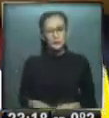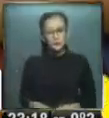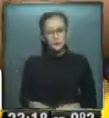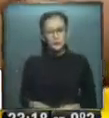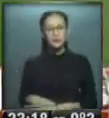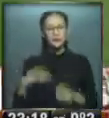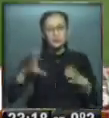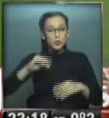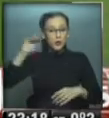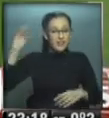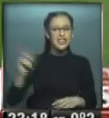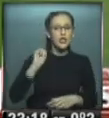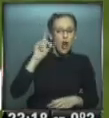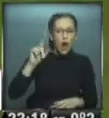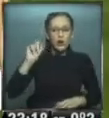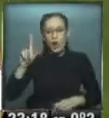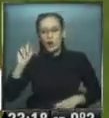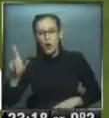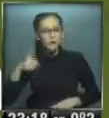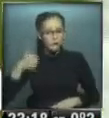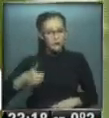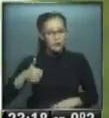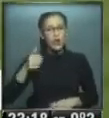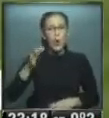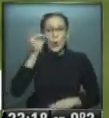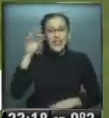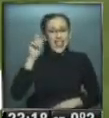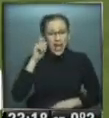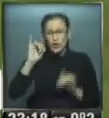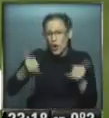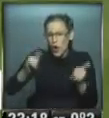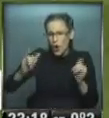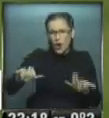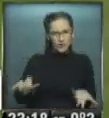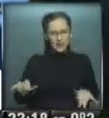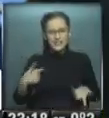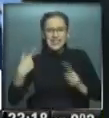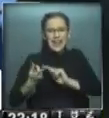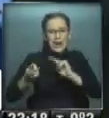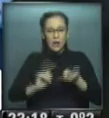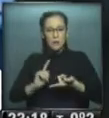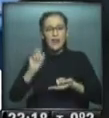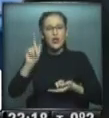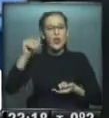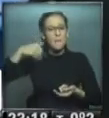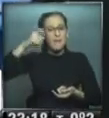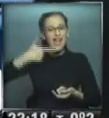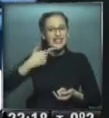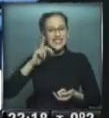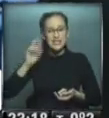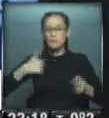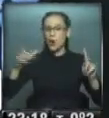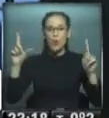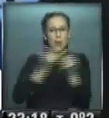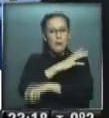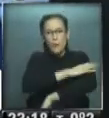convertido varios goles en la Sampdoria, tiene tan solo 20 años y ese será el reemplazante de Lionel Messi. Desgarrado, se desgarró